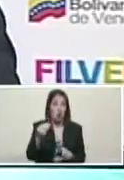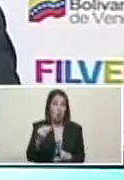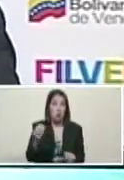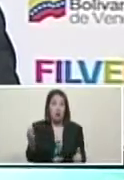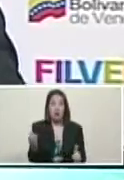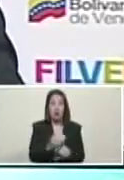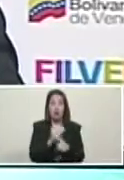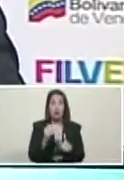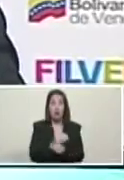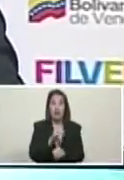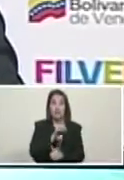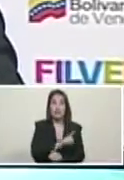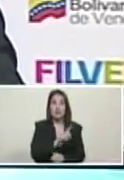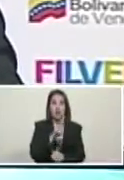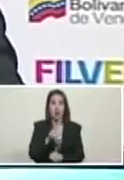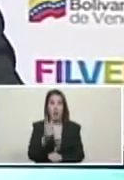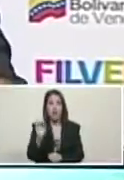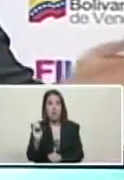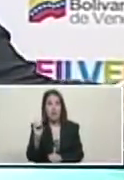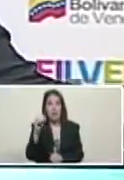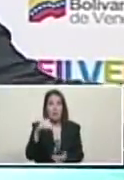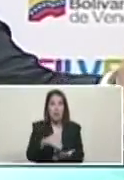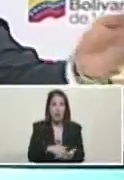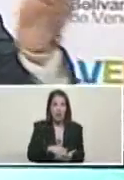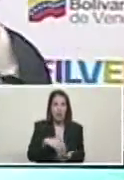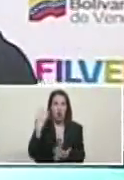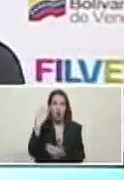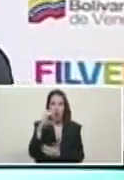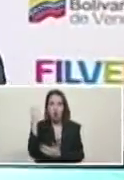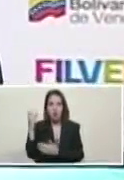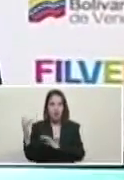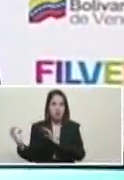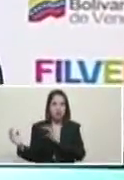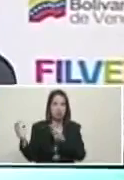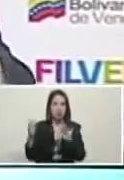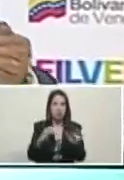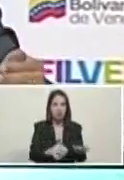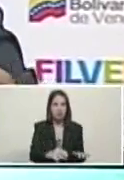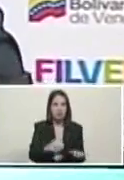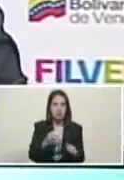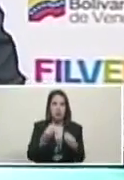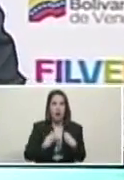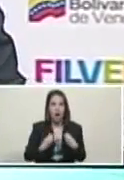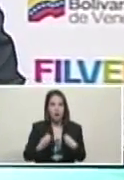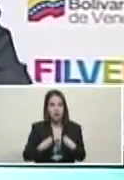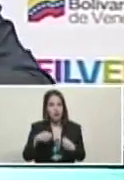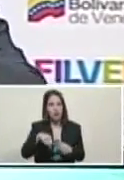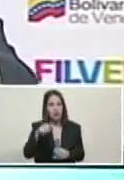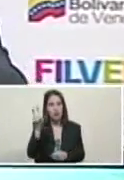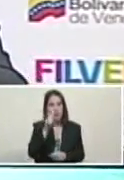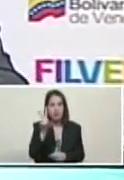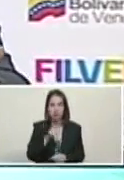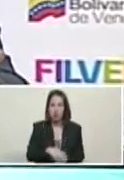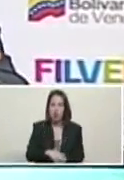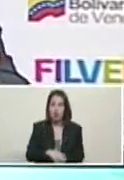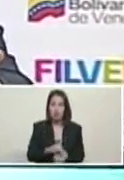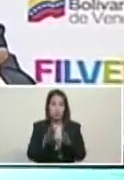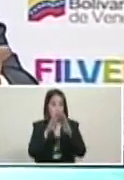una cifra de 120.000 colombianos que se pasaron a vivir a Venezuela. El mundo al